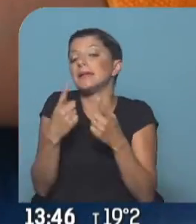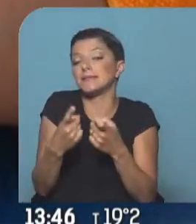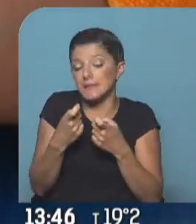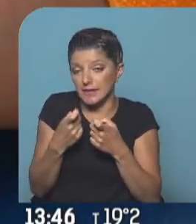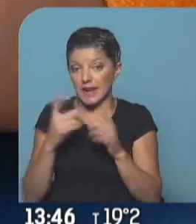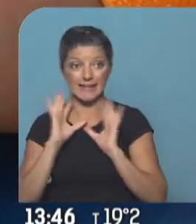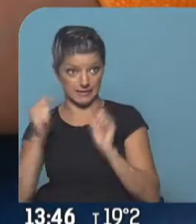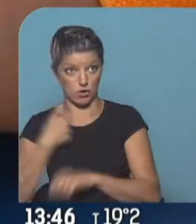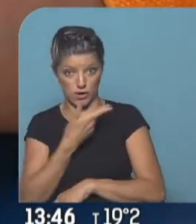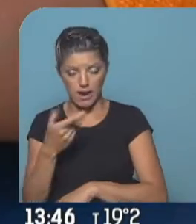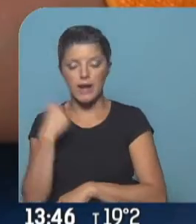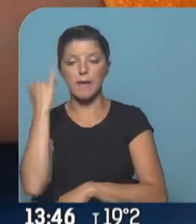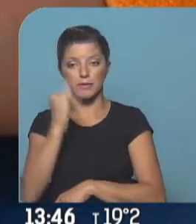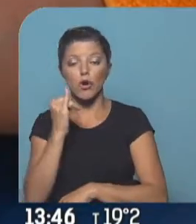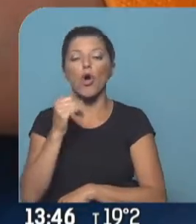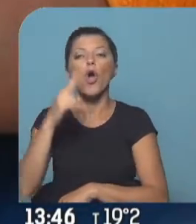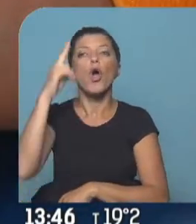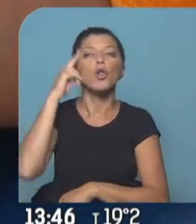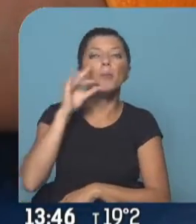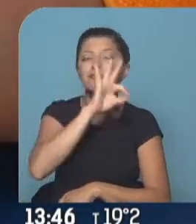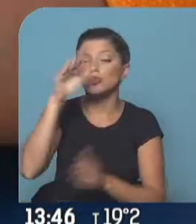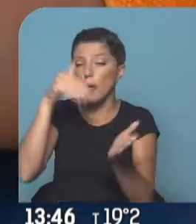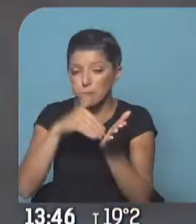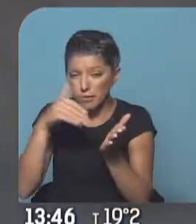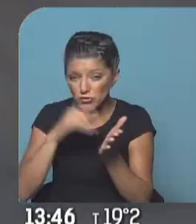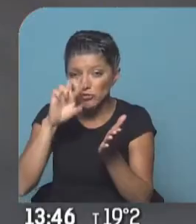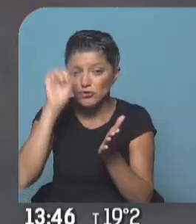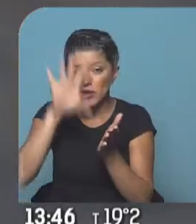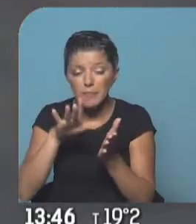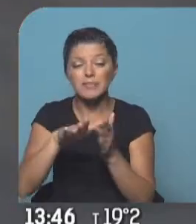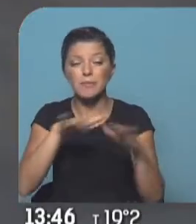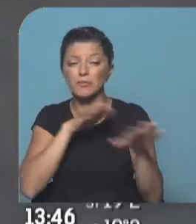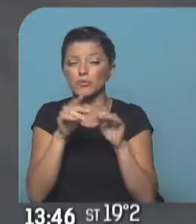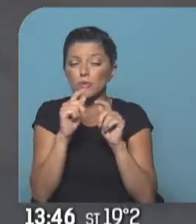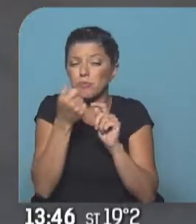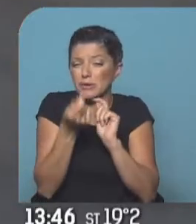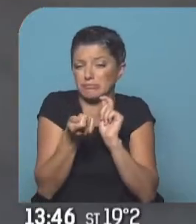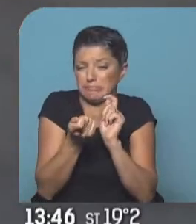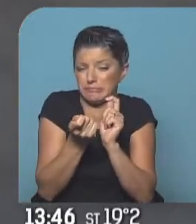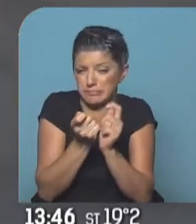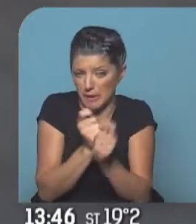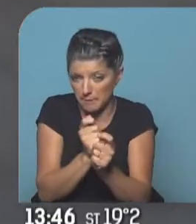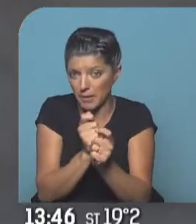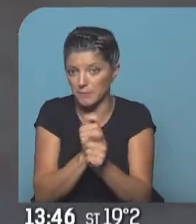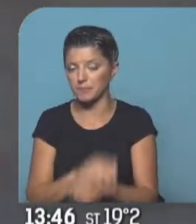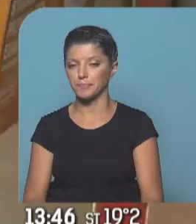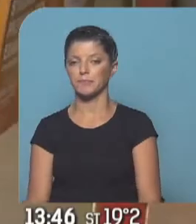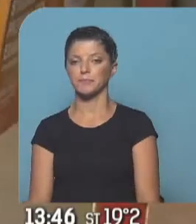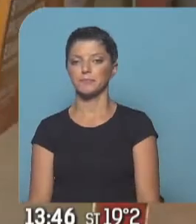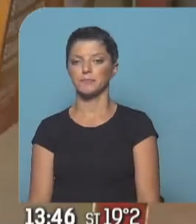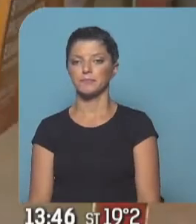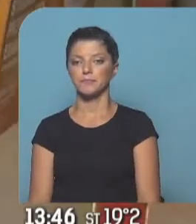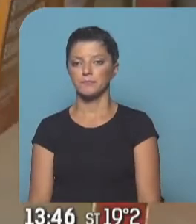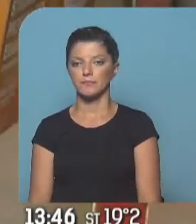secretario general de la ONU, 900 millones de dólares solo para empezar a aliviar la situación. Esto se contrasta al cómo opera